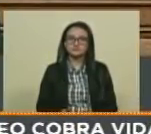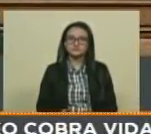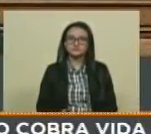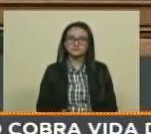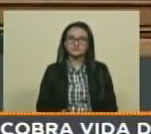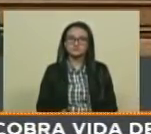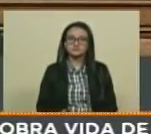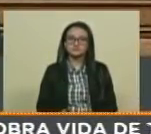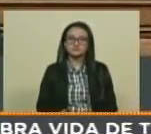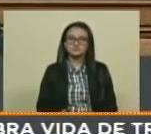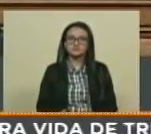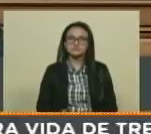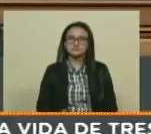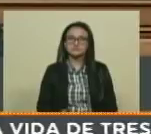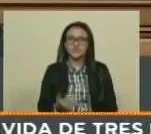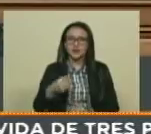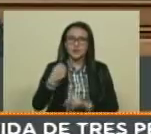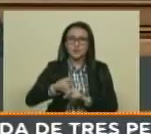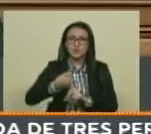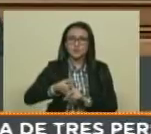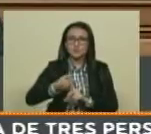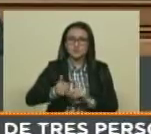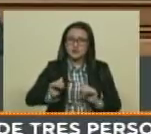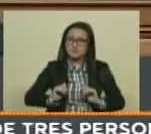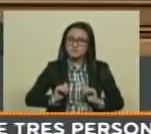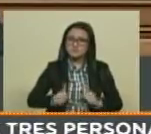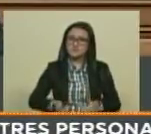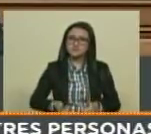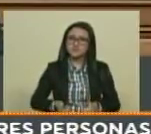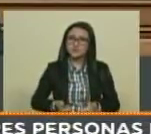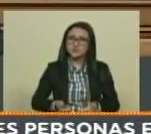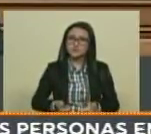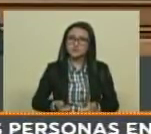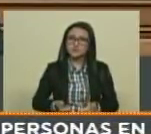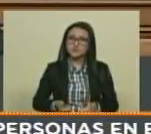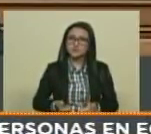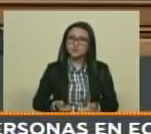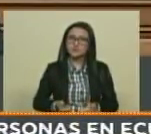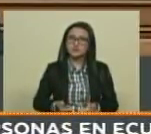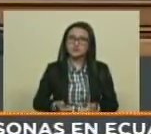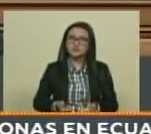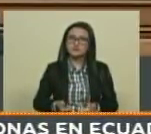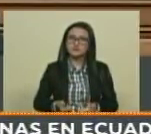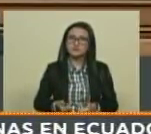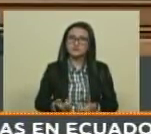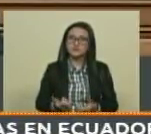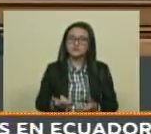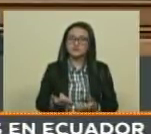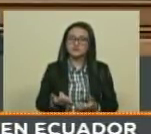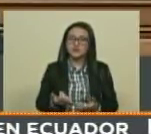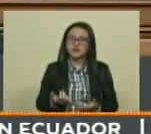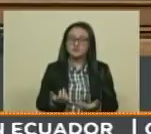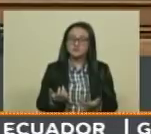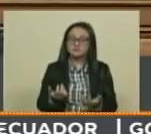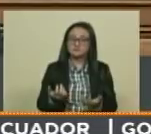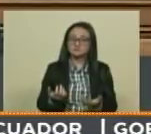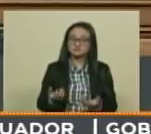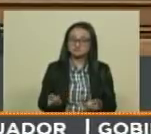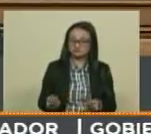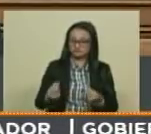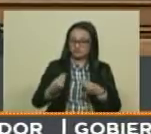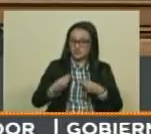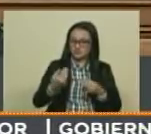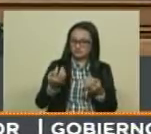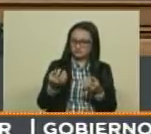Debo recordar que esta lucha la iniciamos cuando nos llegó a nuestras manos una auditoría